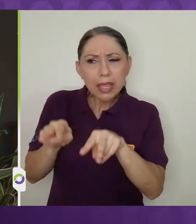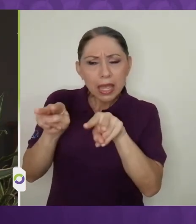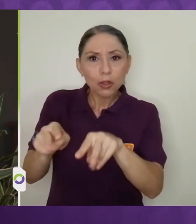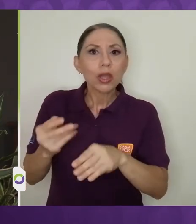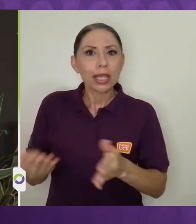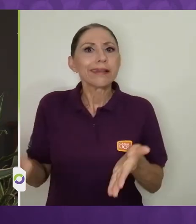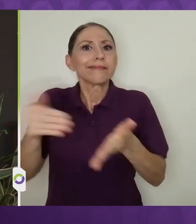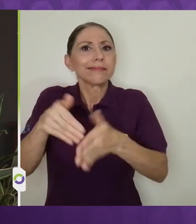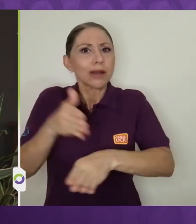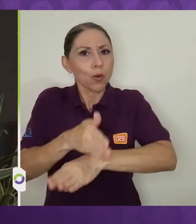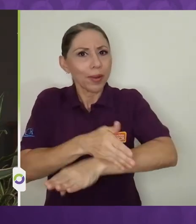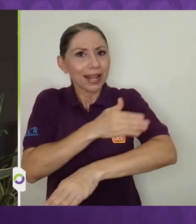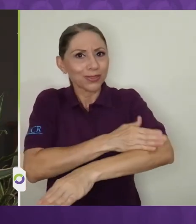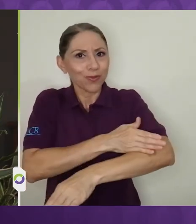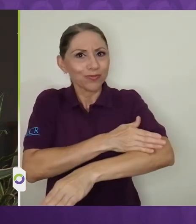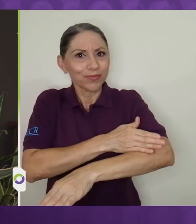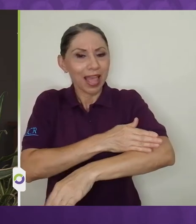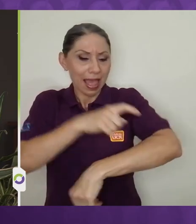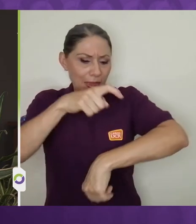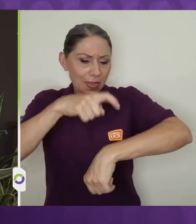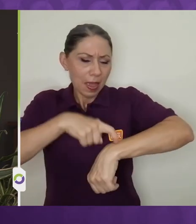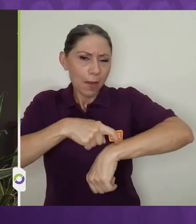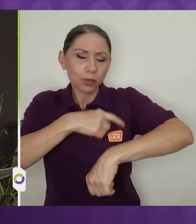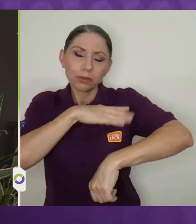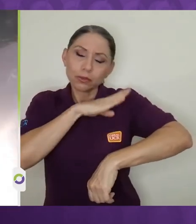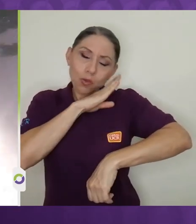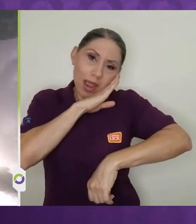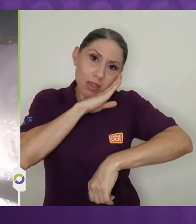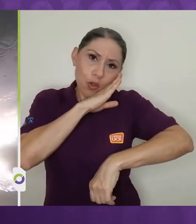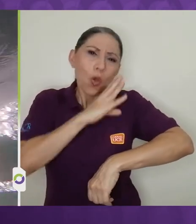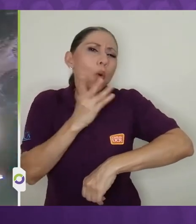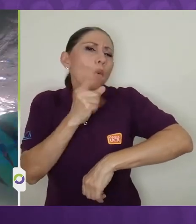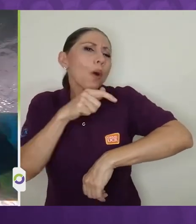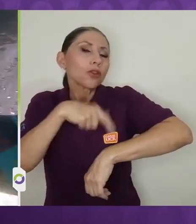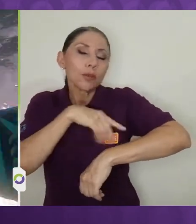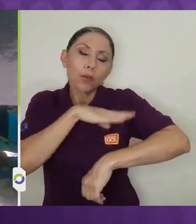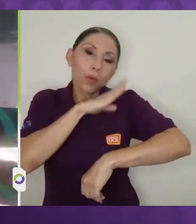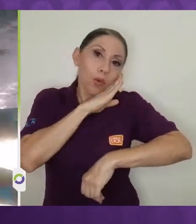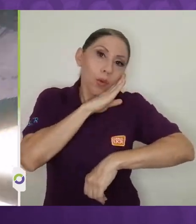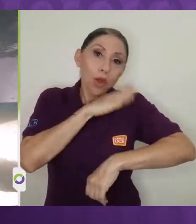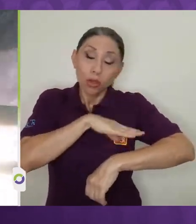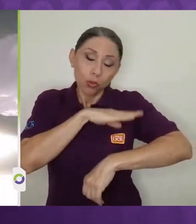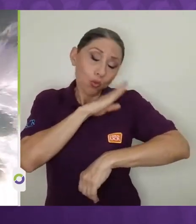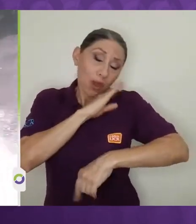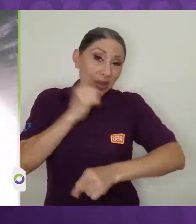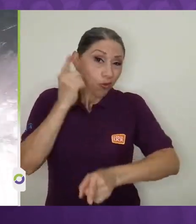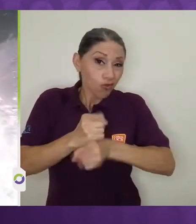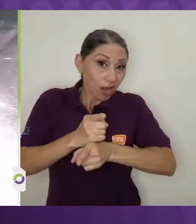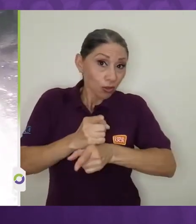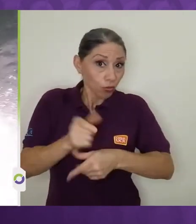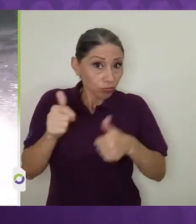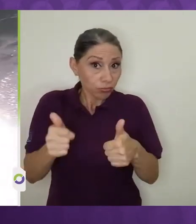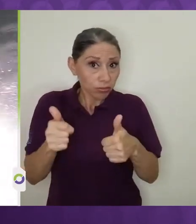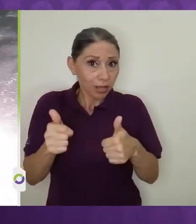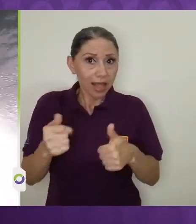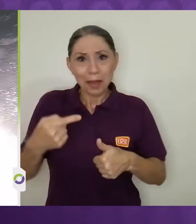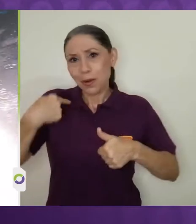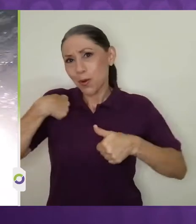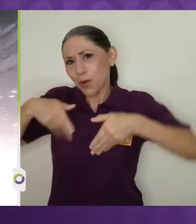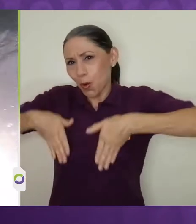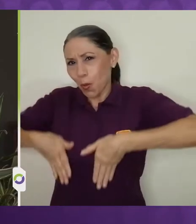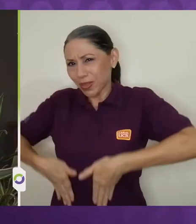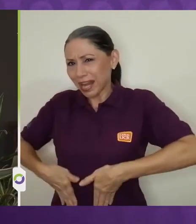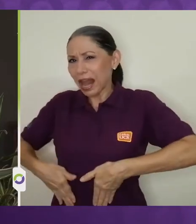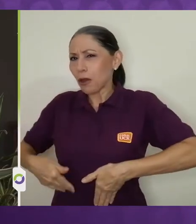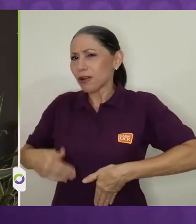La recuperación, estamos hablando de las horas sueño, cuánto duermes, si duermes lo correcto, si duermes lo apropiado. Para uno como entrenador es muy